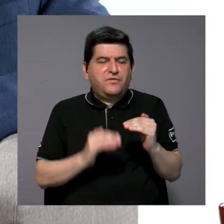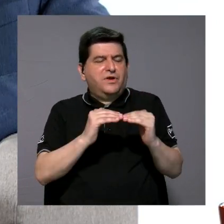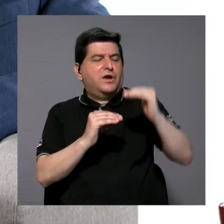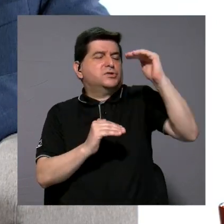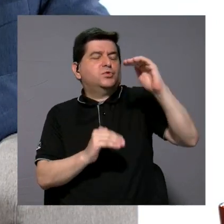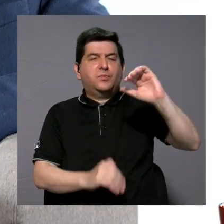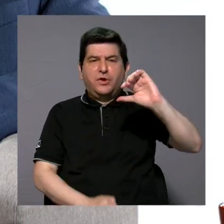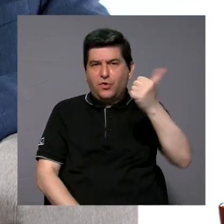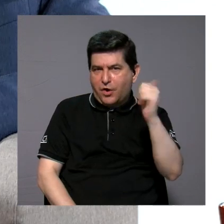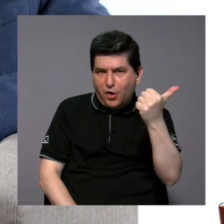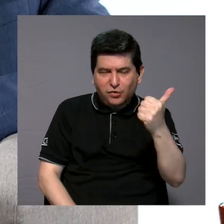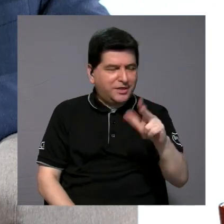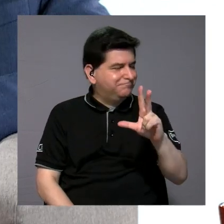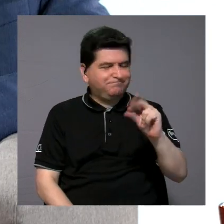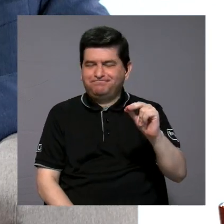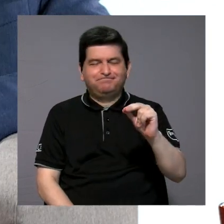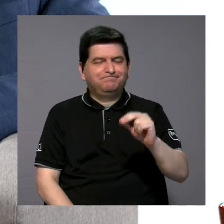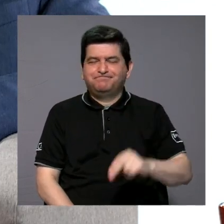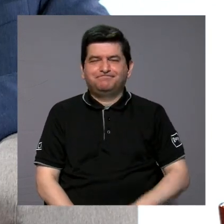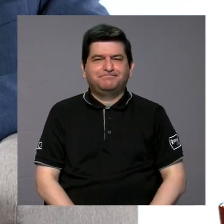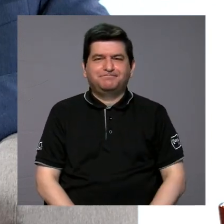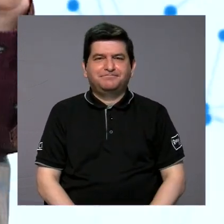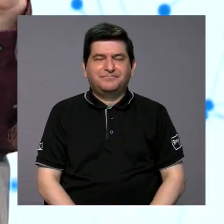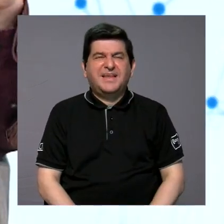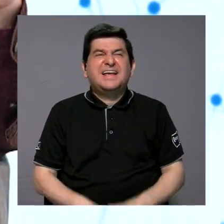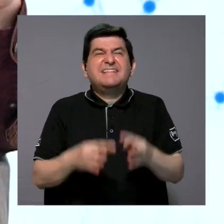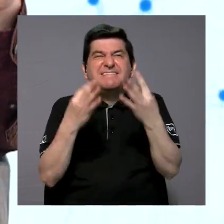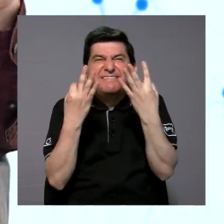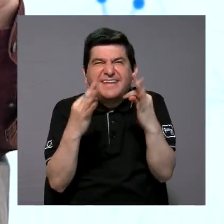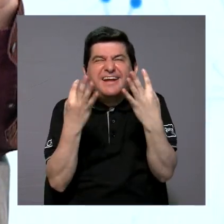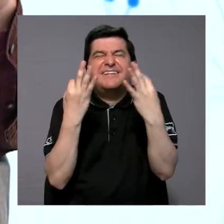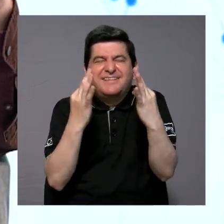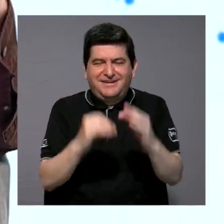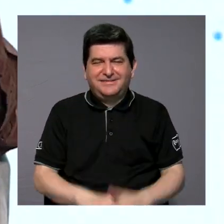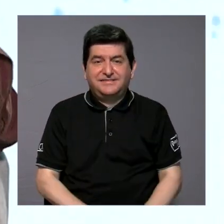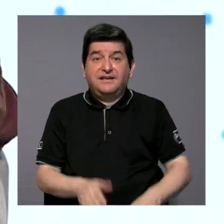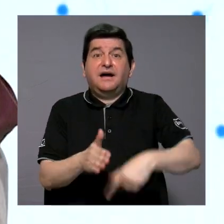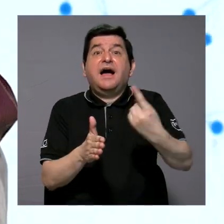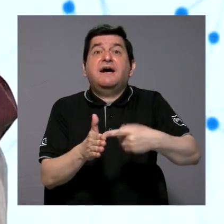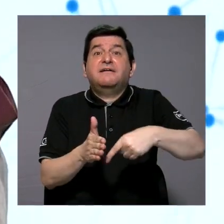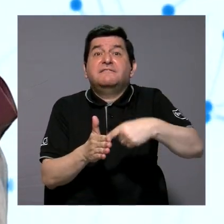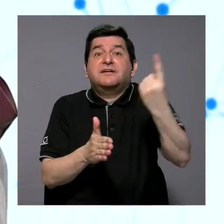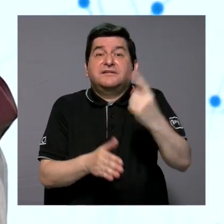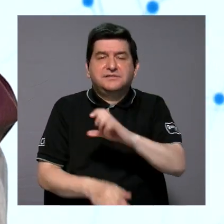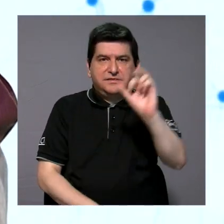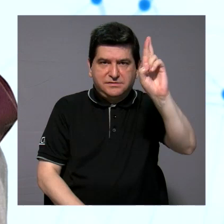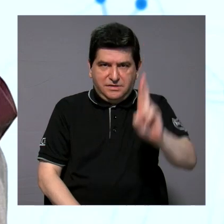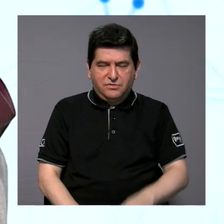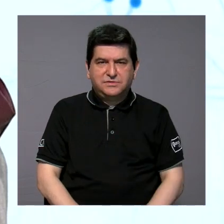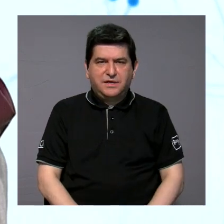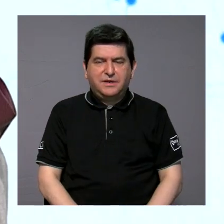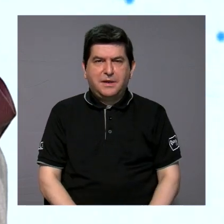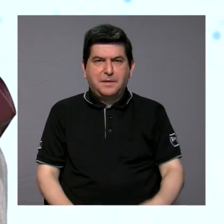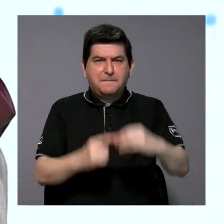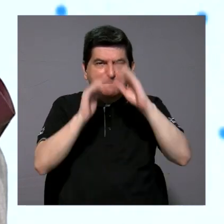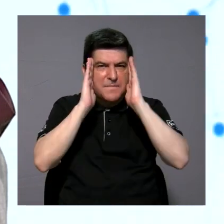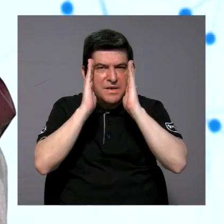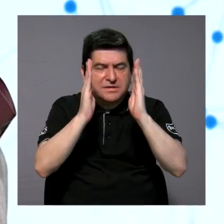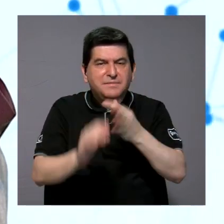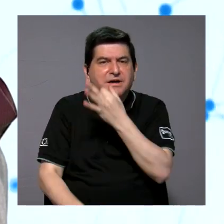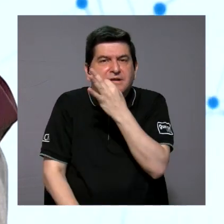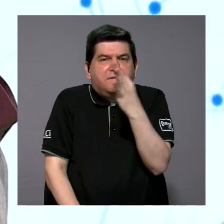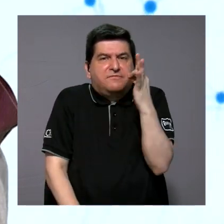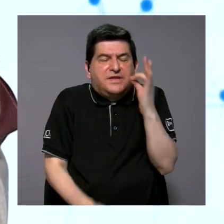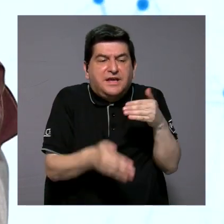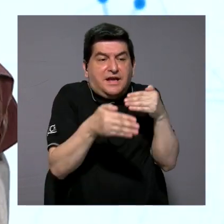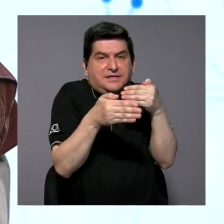que otra. Se ha tratado y en algunos casos, por ejemplo en Costa Rica, se ha priorizado fincas que